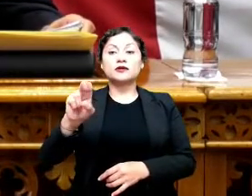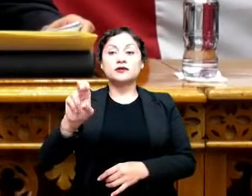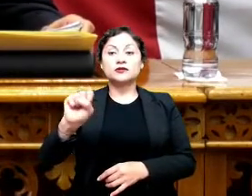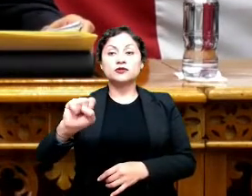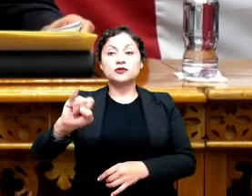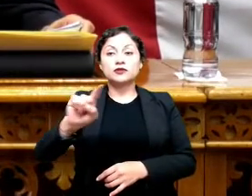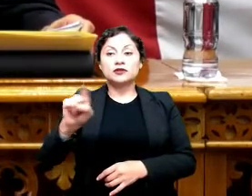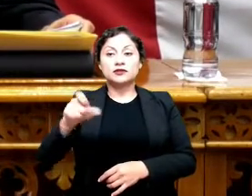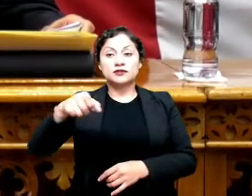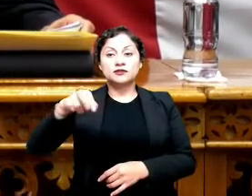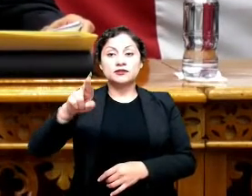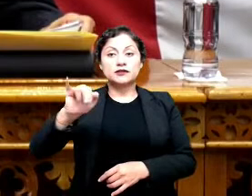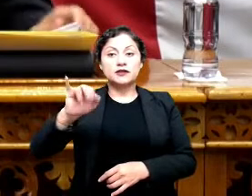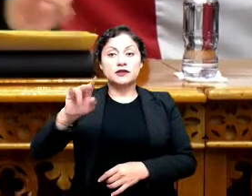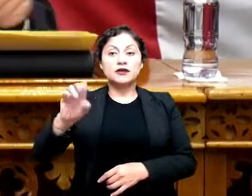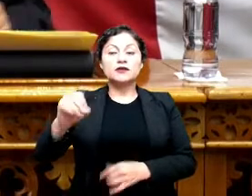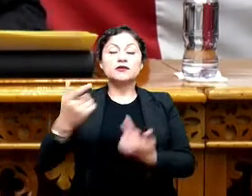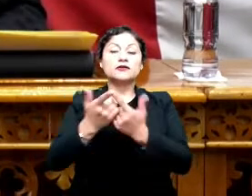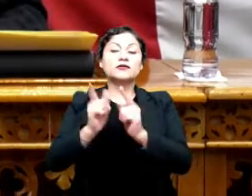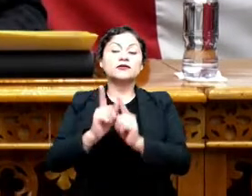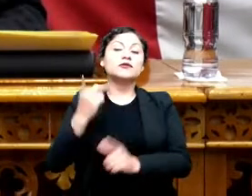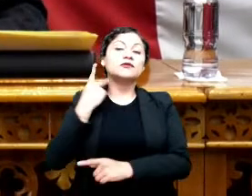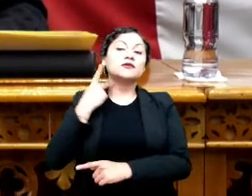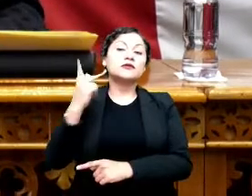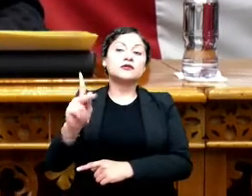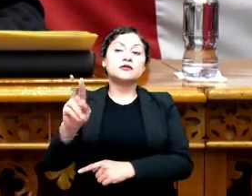Grupo Parlamentario del Partido de Revolución Institucional.